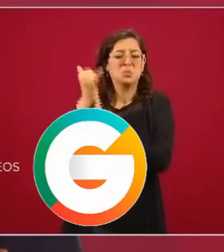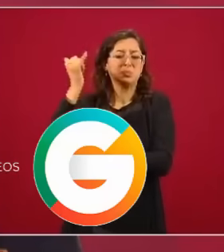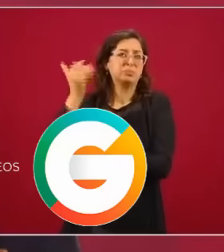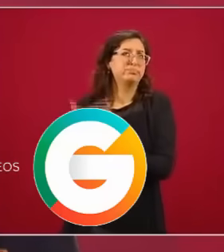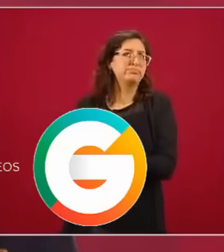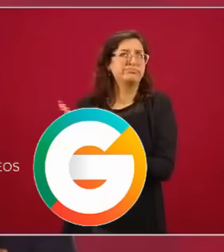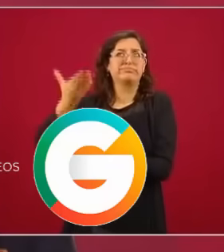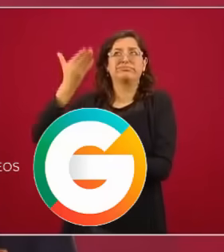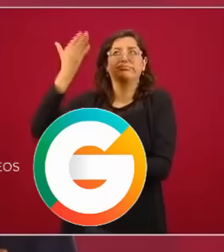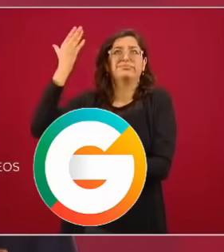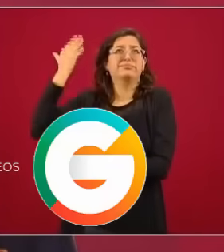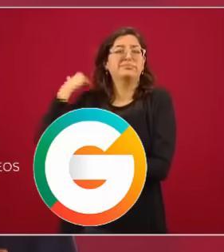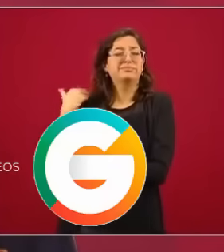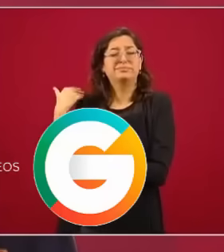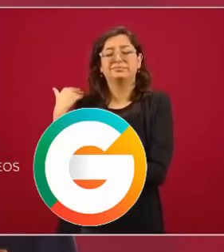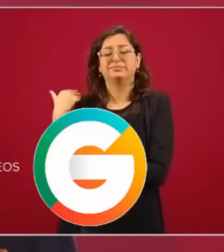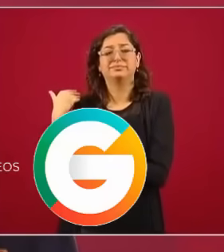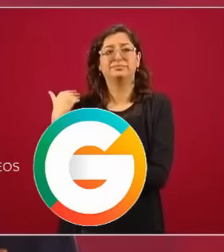hace